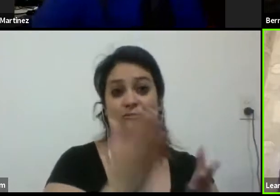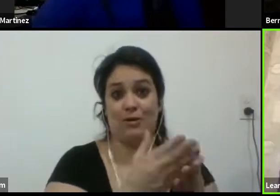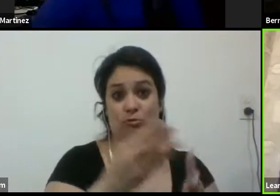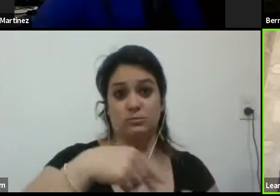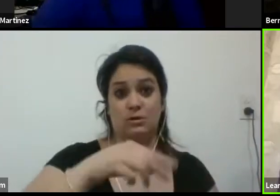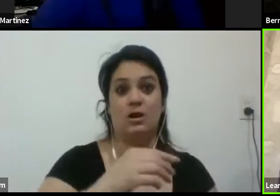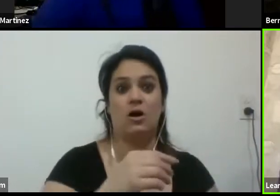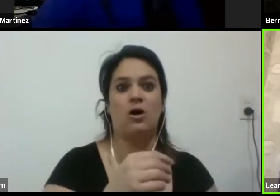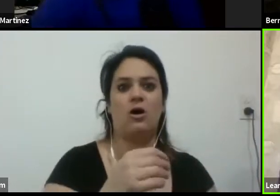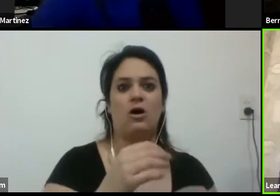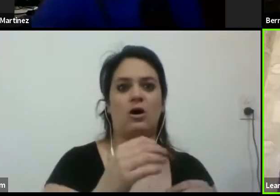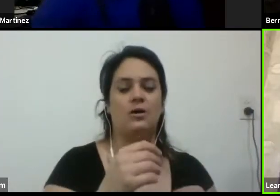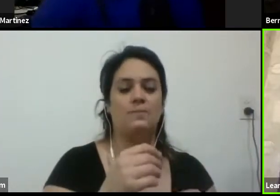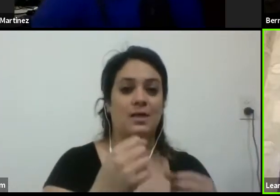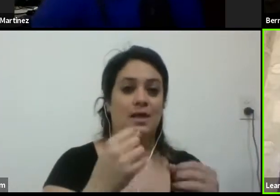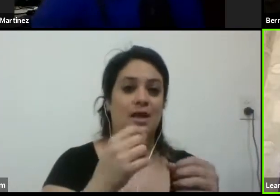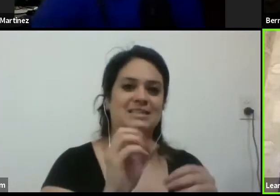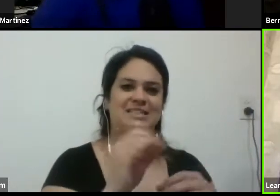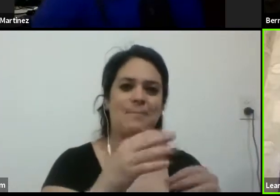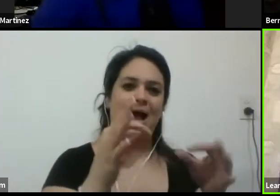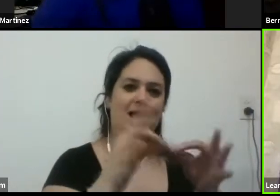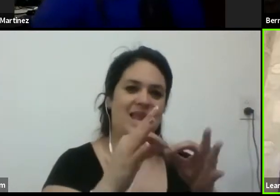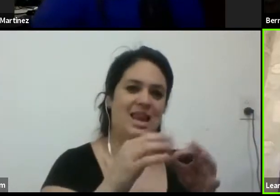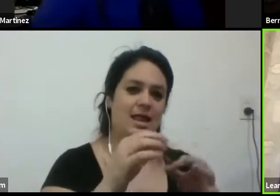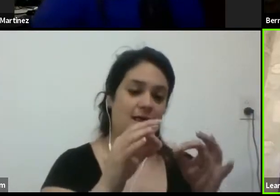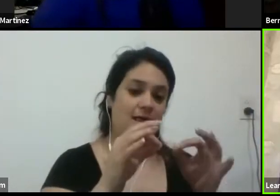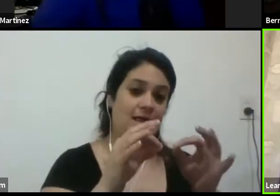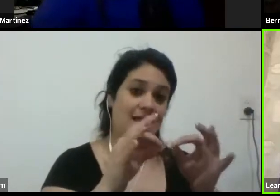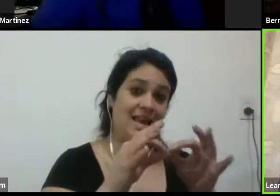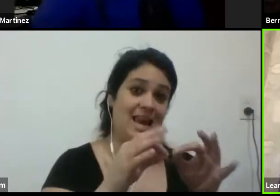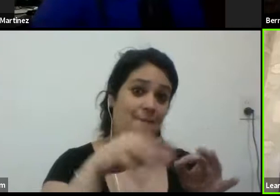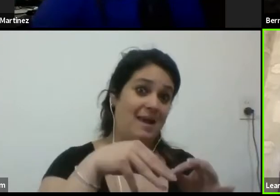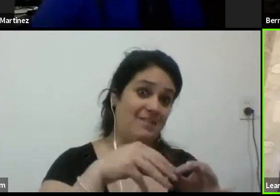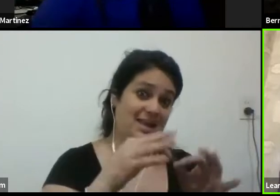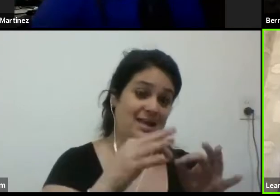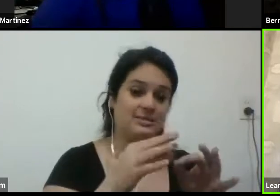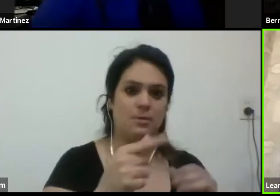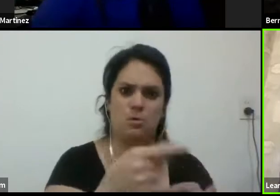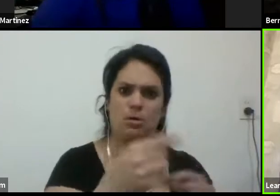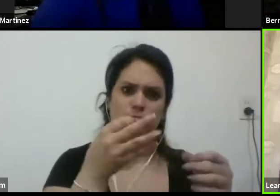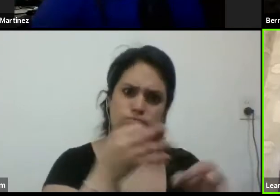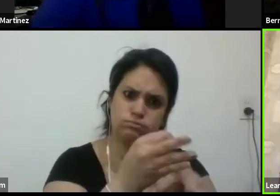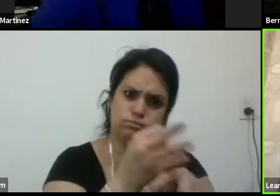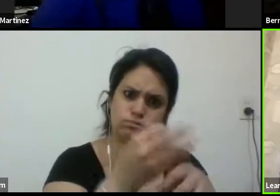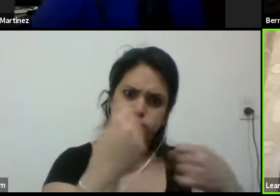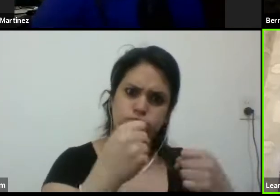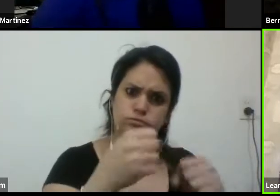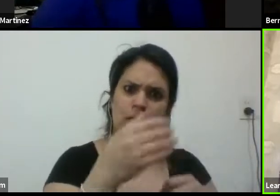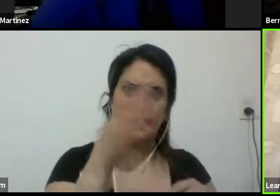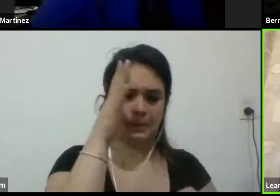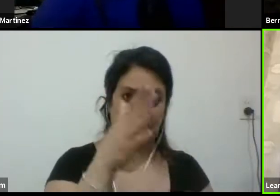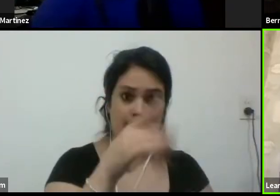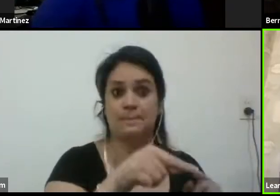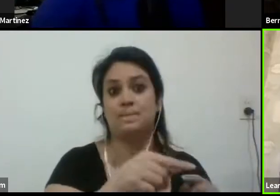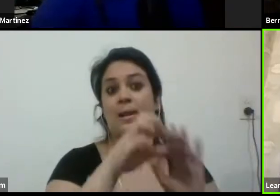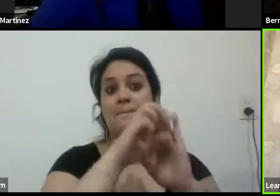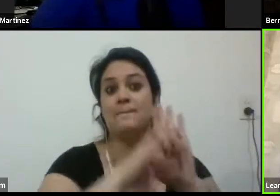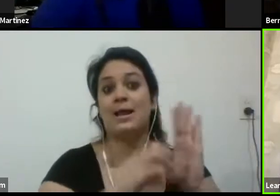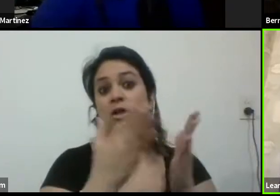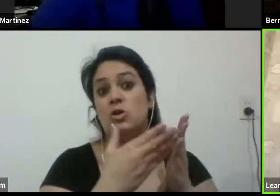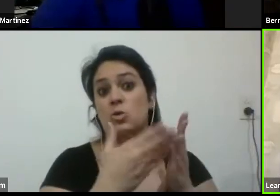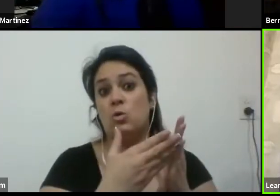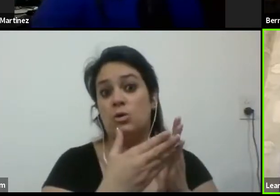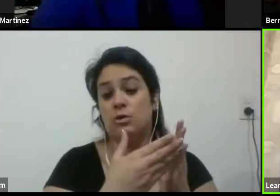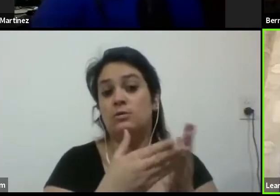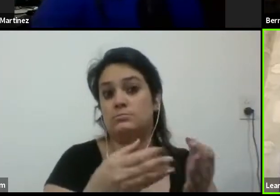la gran cantidad de práctica profesional que se le exigió desde siempre al alumno en el plan de estudio figura la el cumplimiento